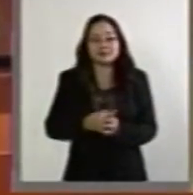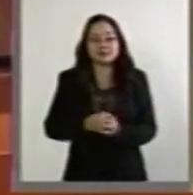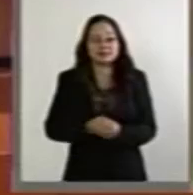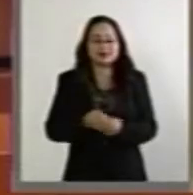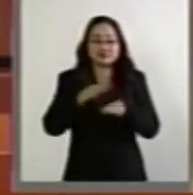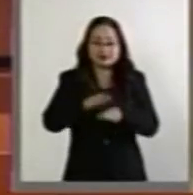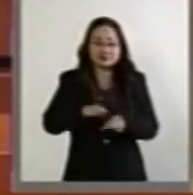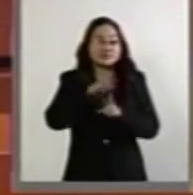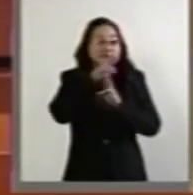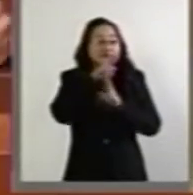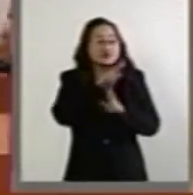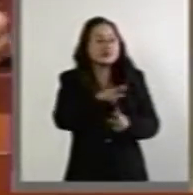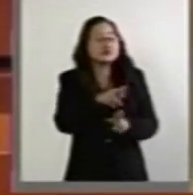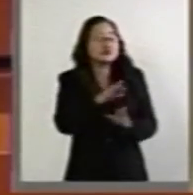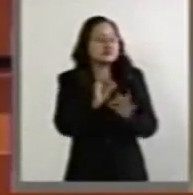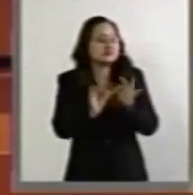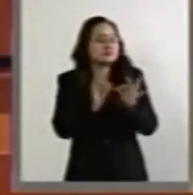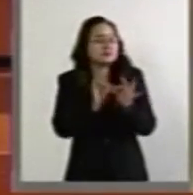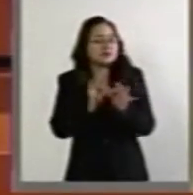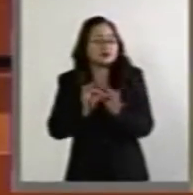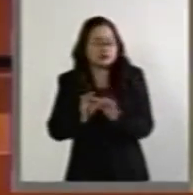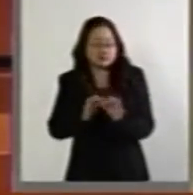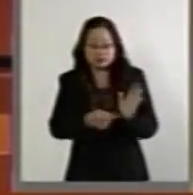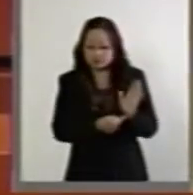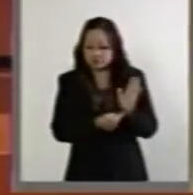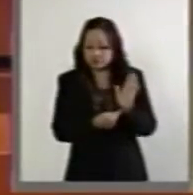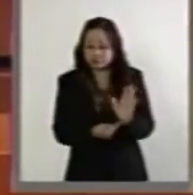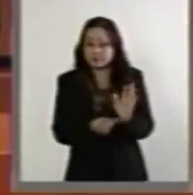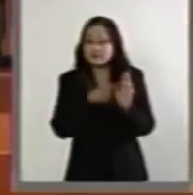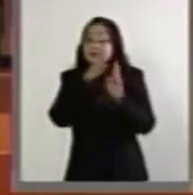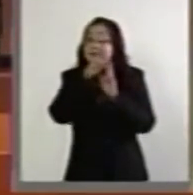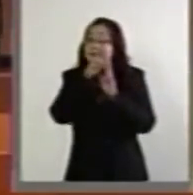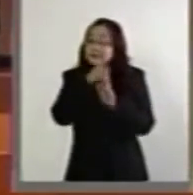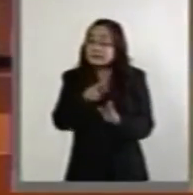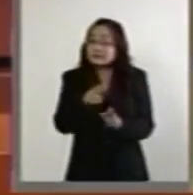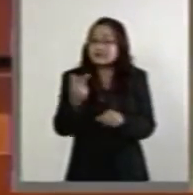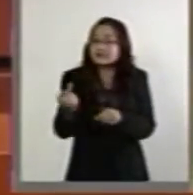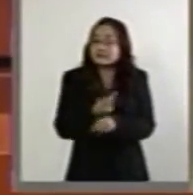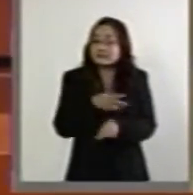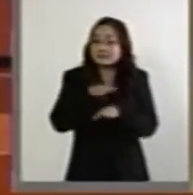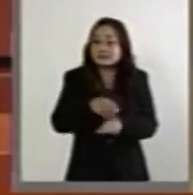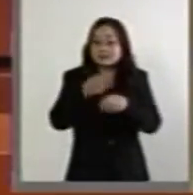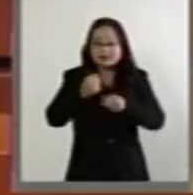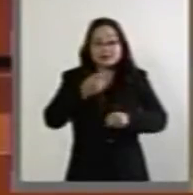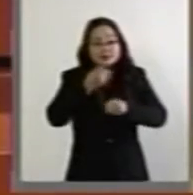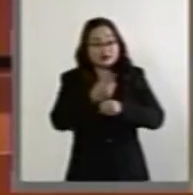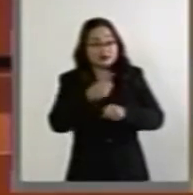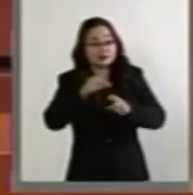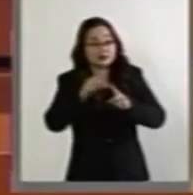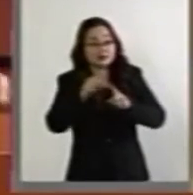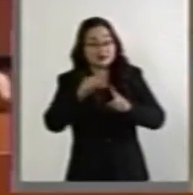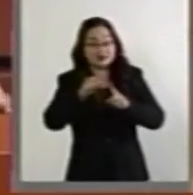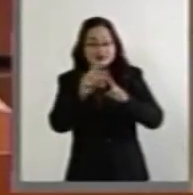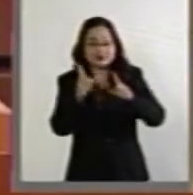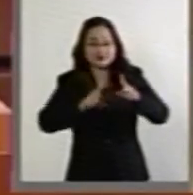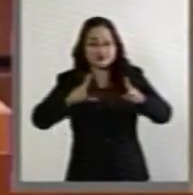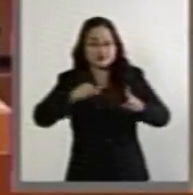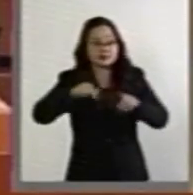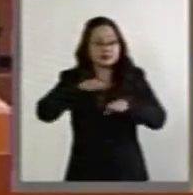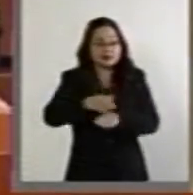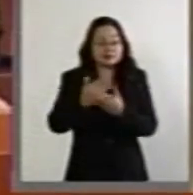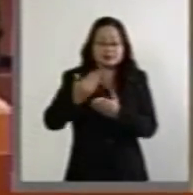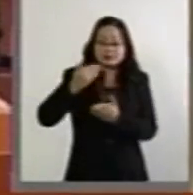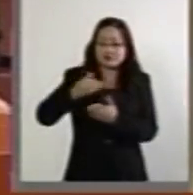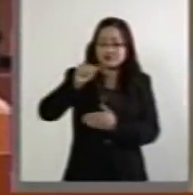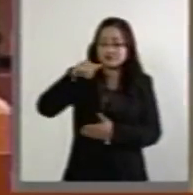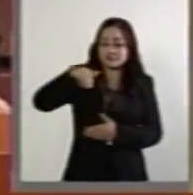resultados, aquí les traigo los resultados en materia de seguridad pública de la gestión de Andrés